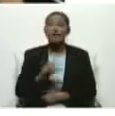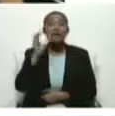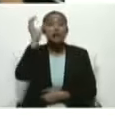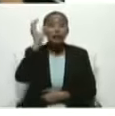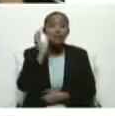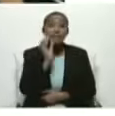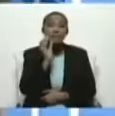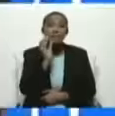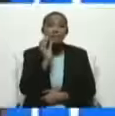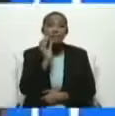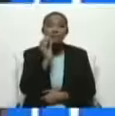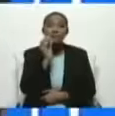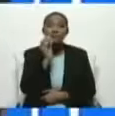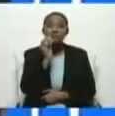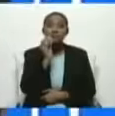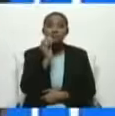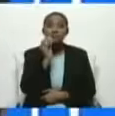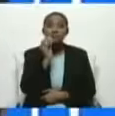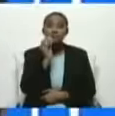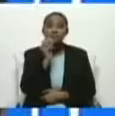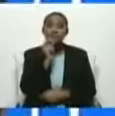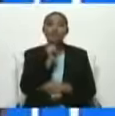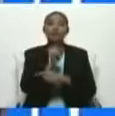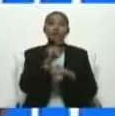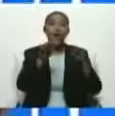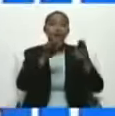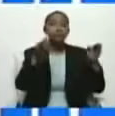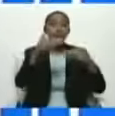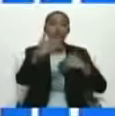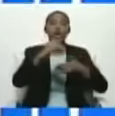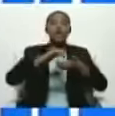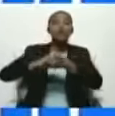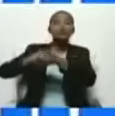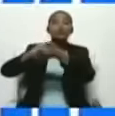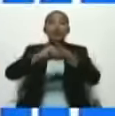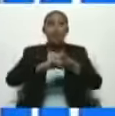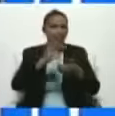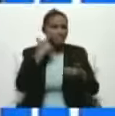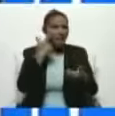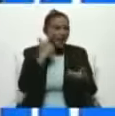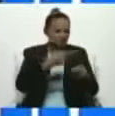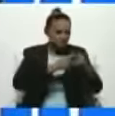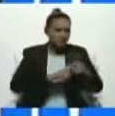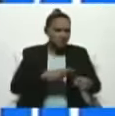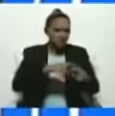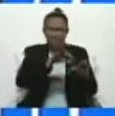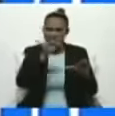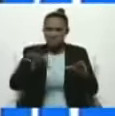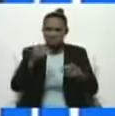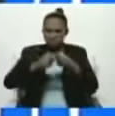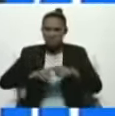Capriles impugnó mesas en Trujillo, donde él ganó.